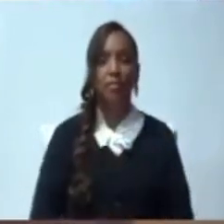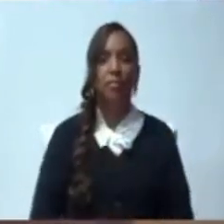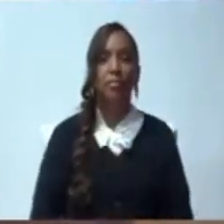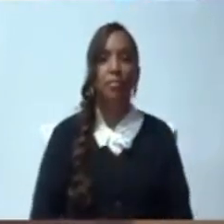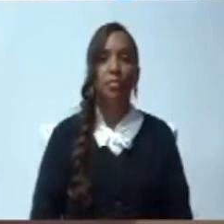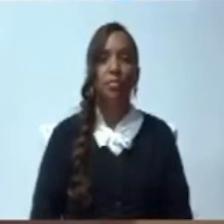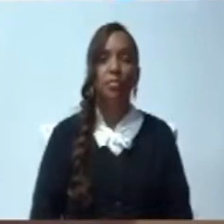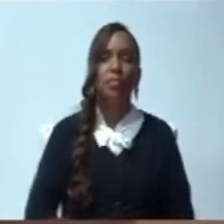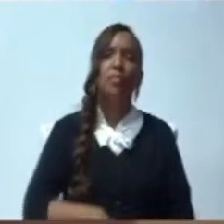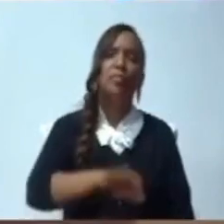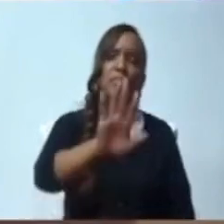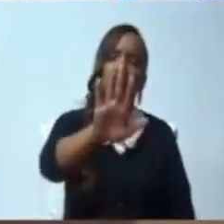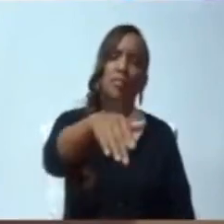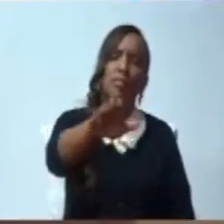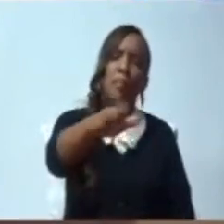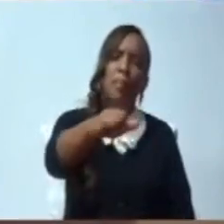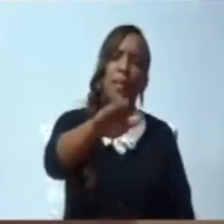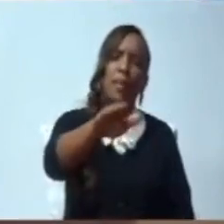Mire,